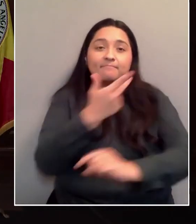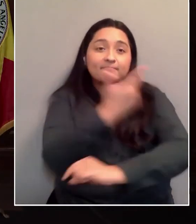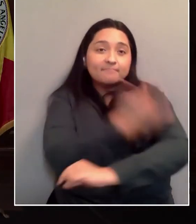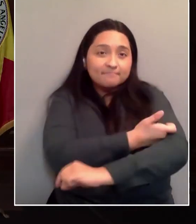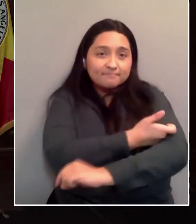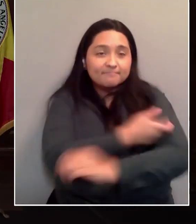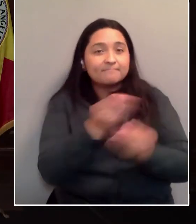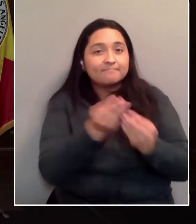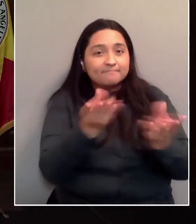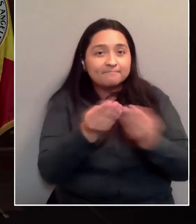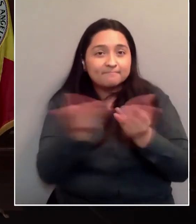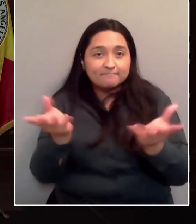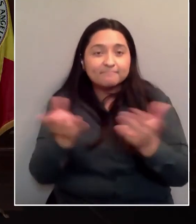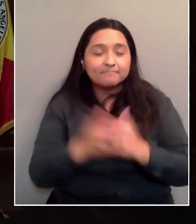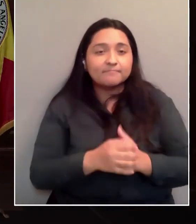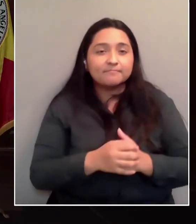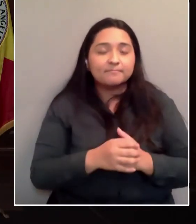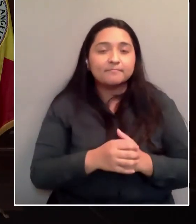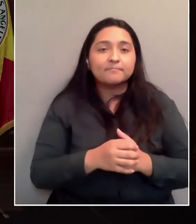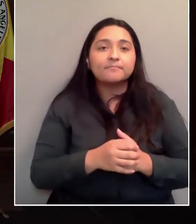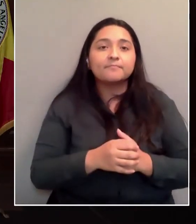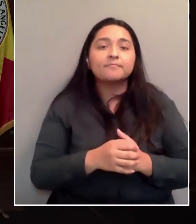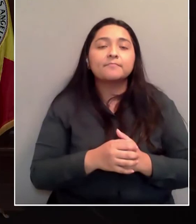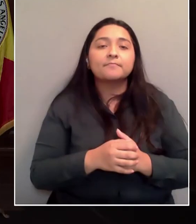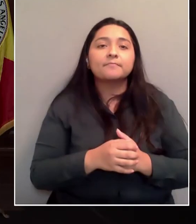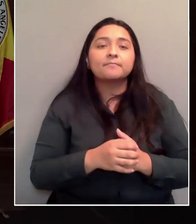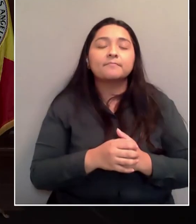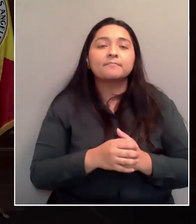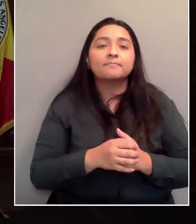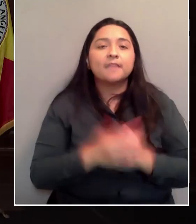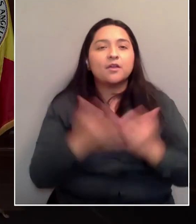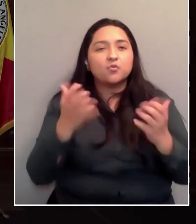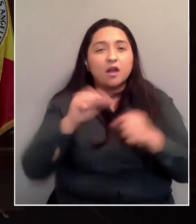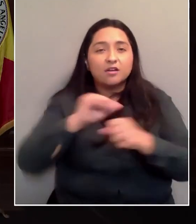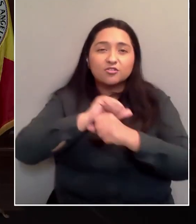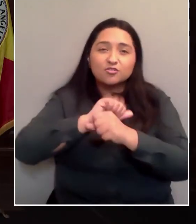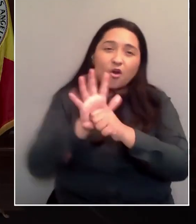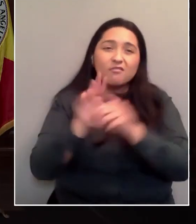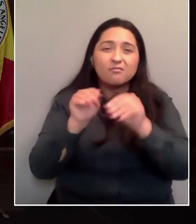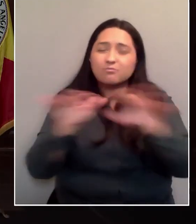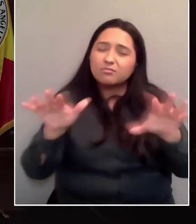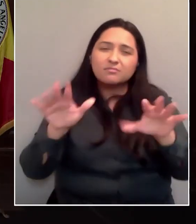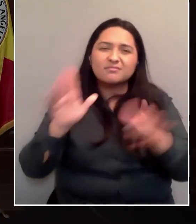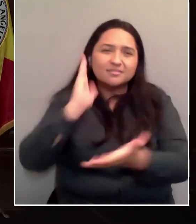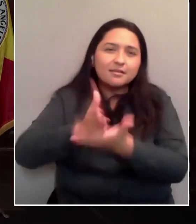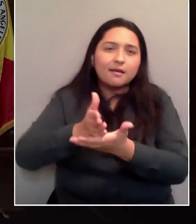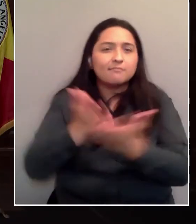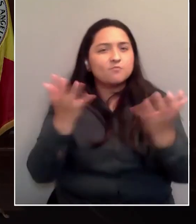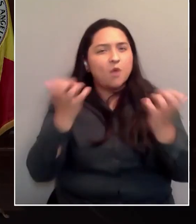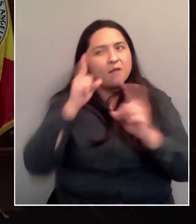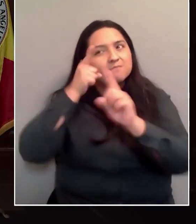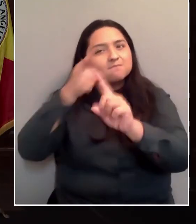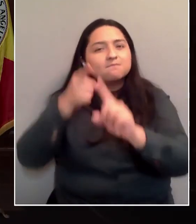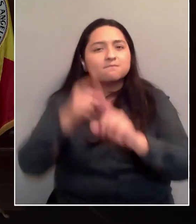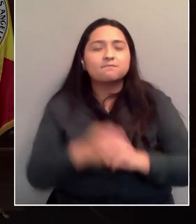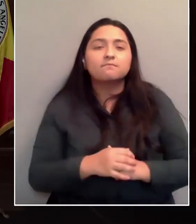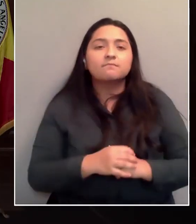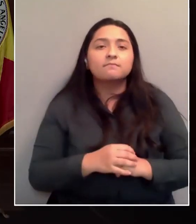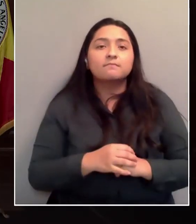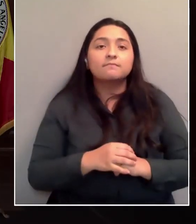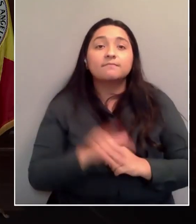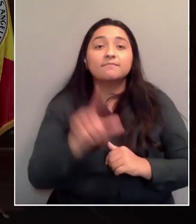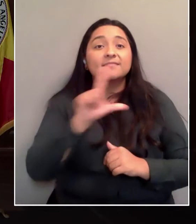los angelinos y poner un fin a esta pandemia. La ciudad de Los Angeles